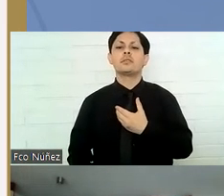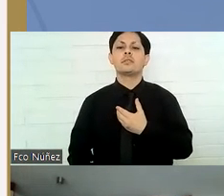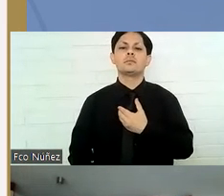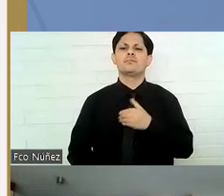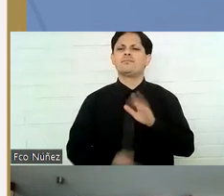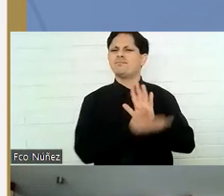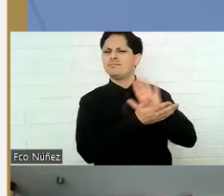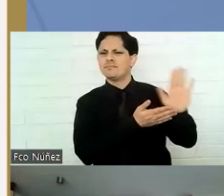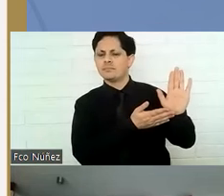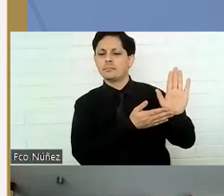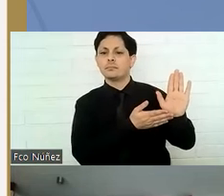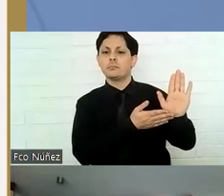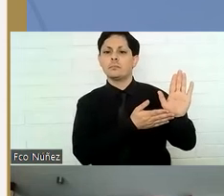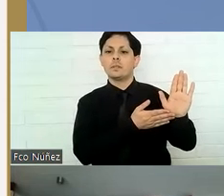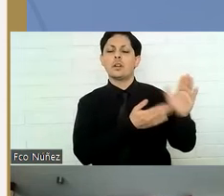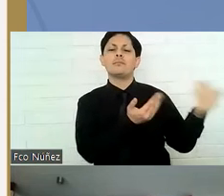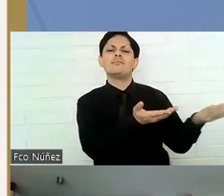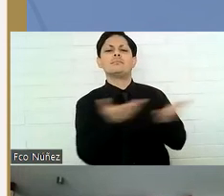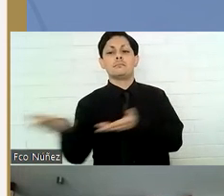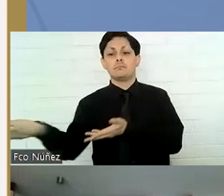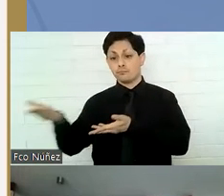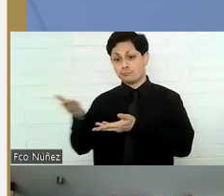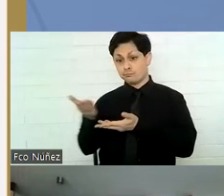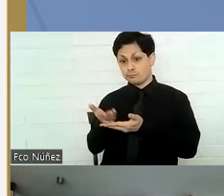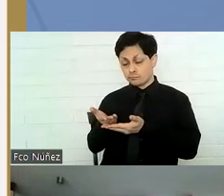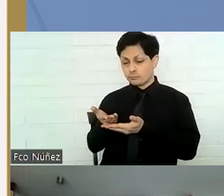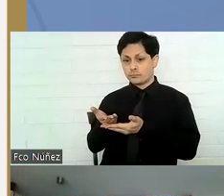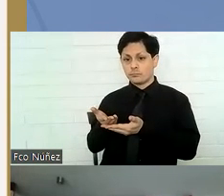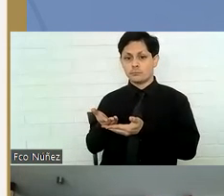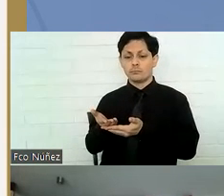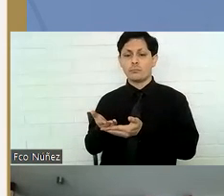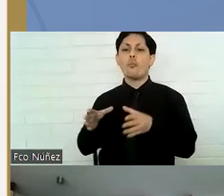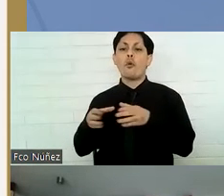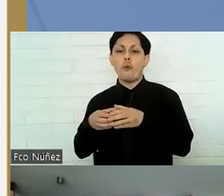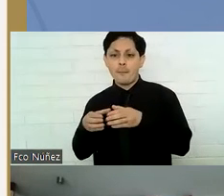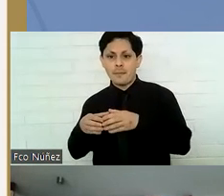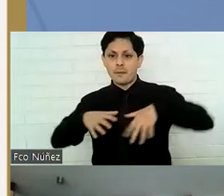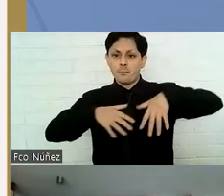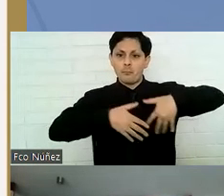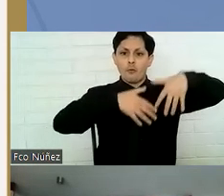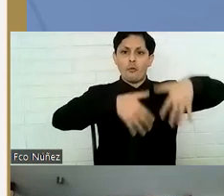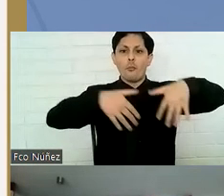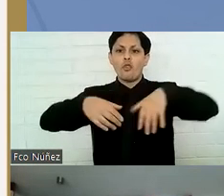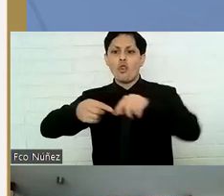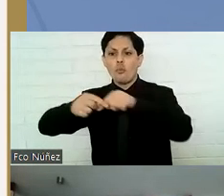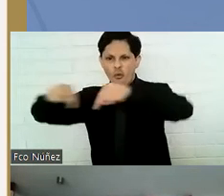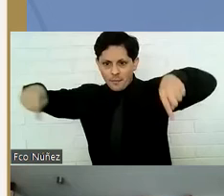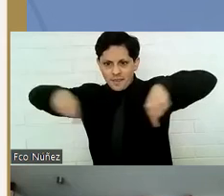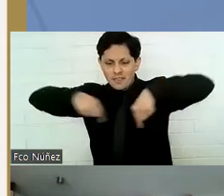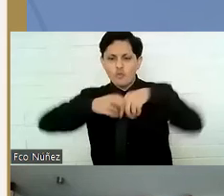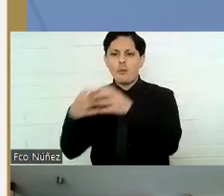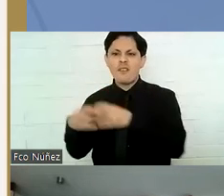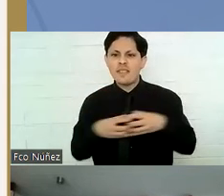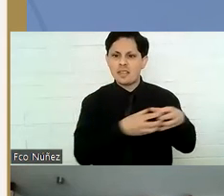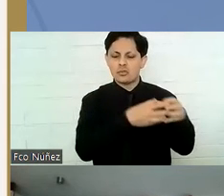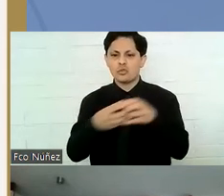y hospitalidad, en donde se producen los movimientos de transformación social. Yo diría